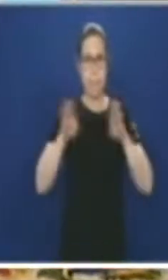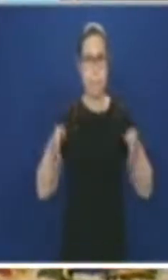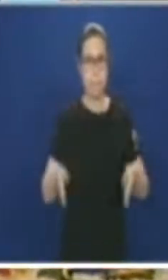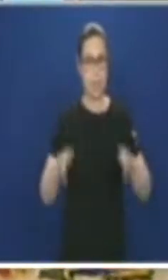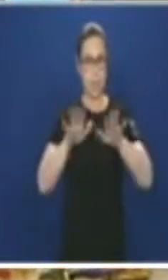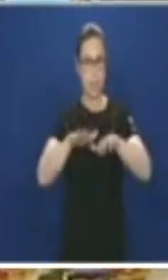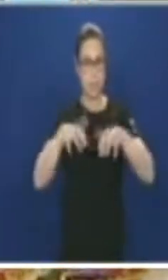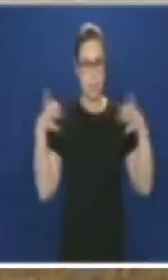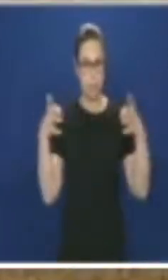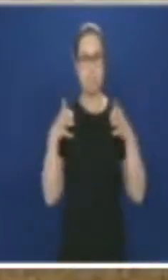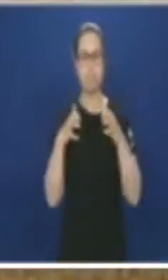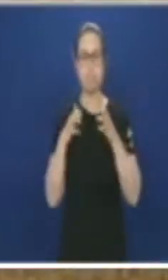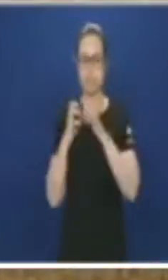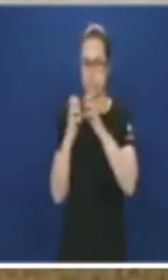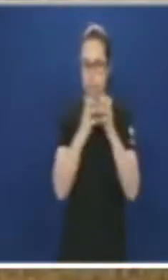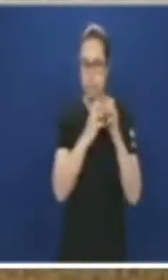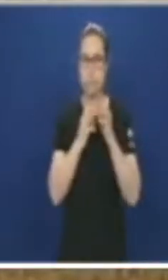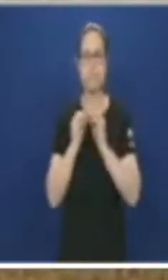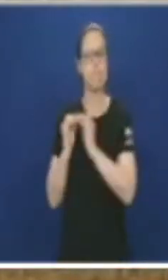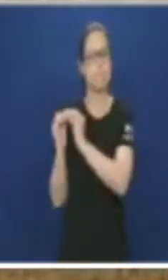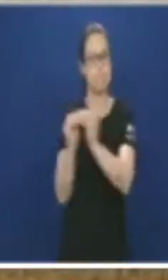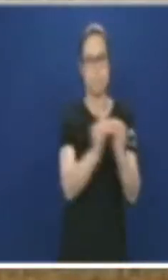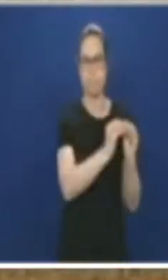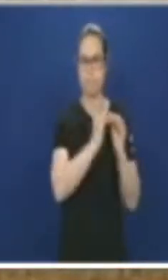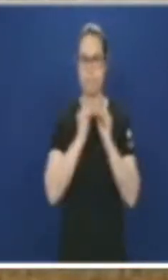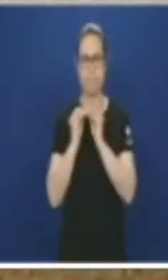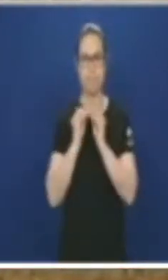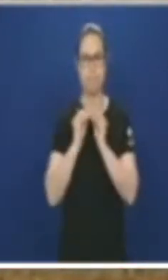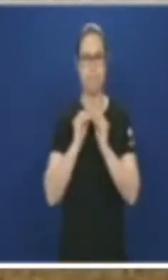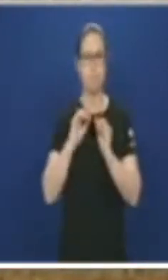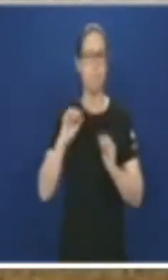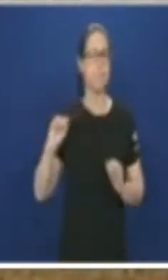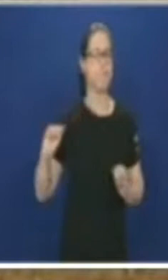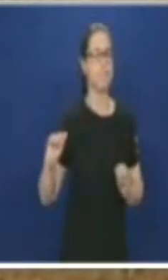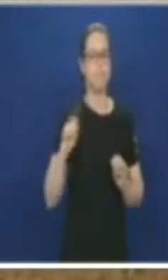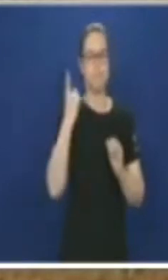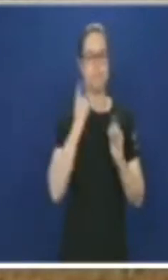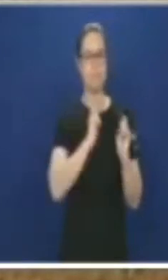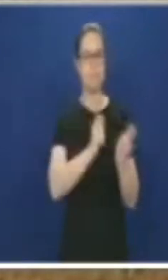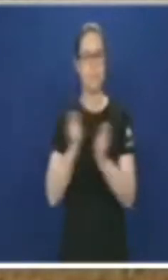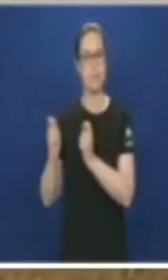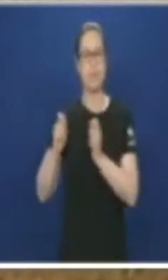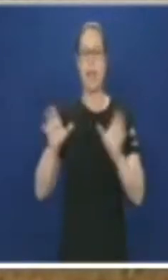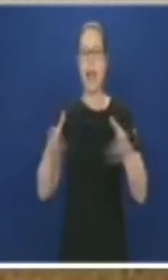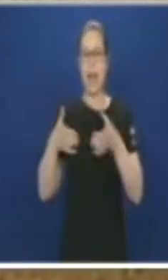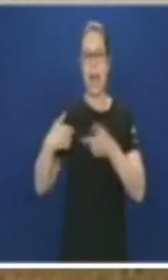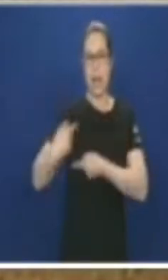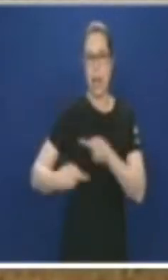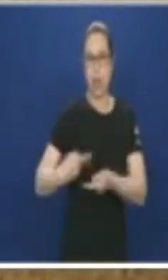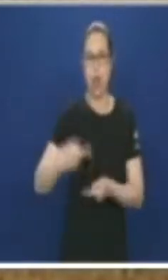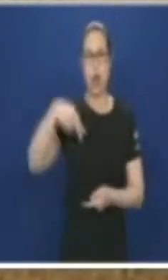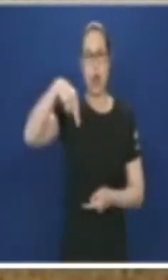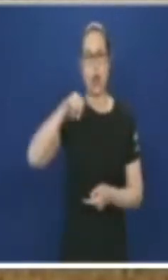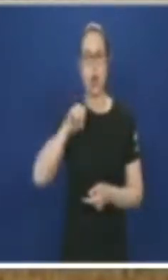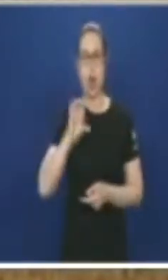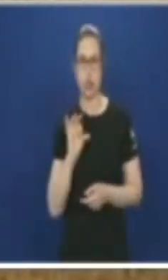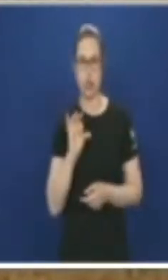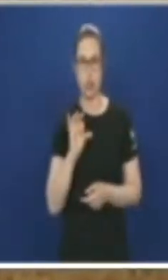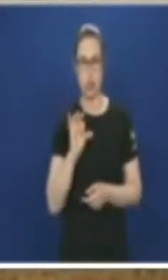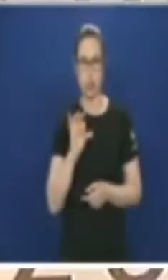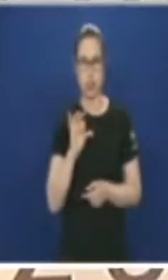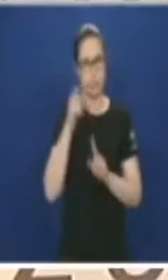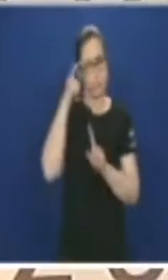por unanimidade a concesión da súa máxima distinción a Xeración Nós, que era así recoñecer o